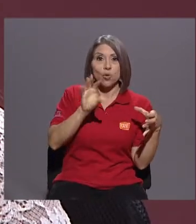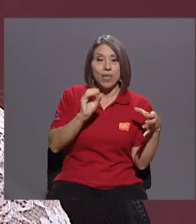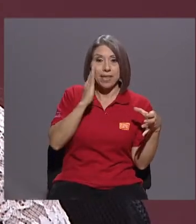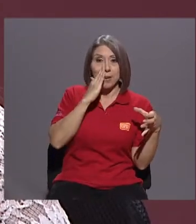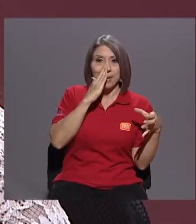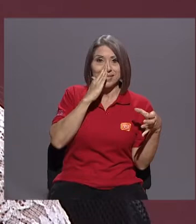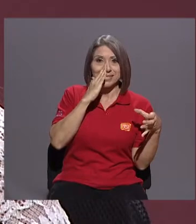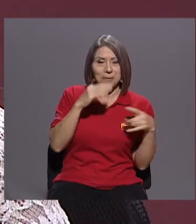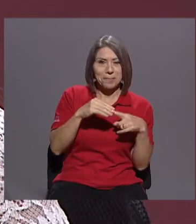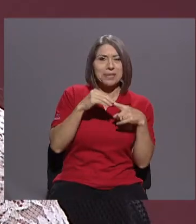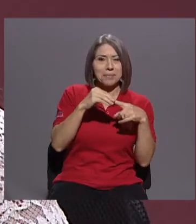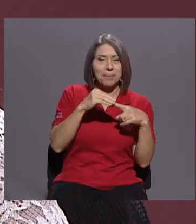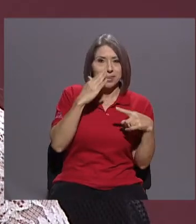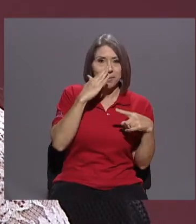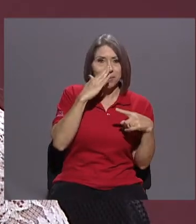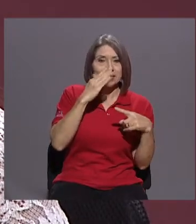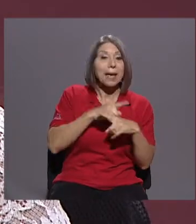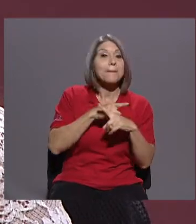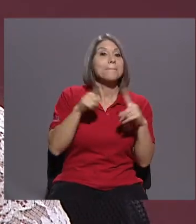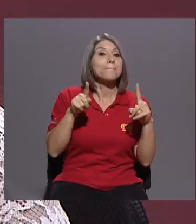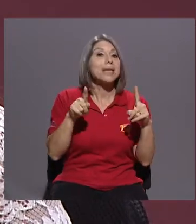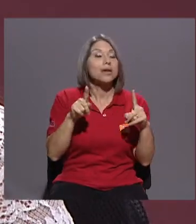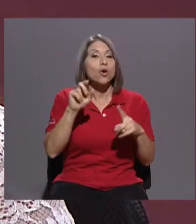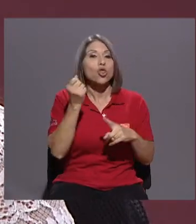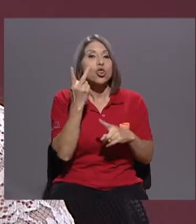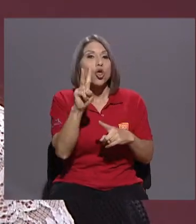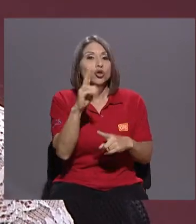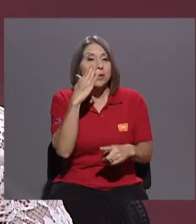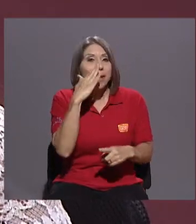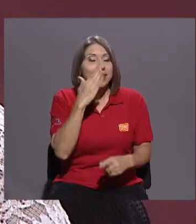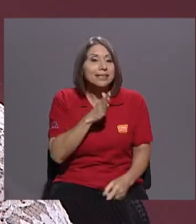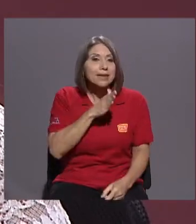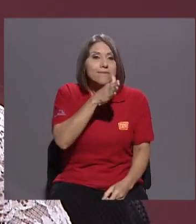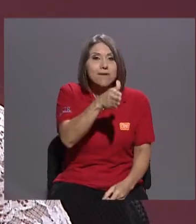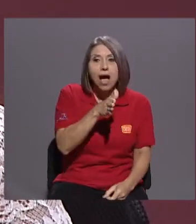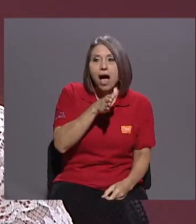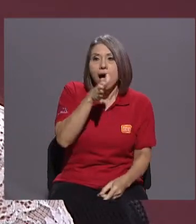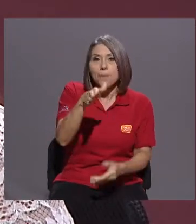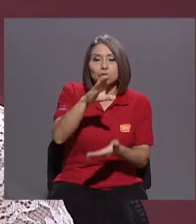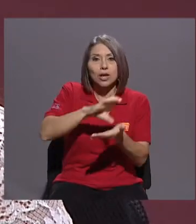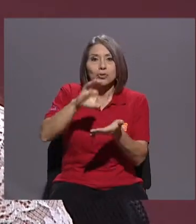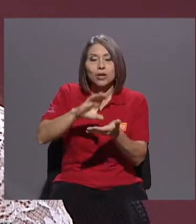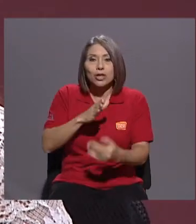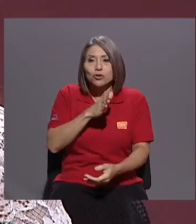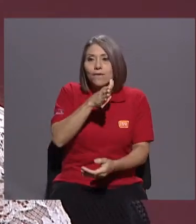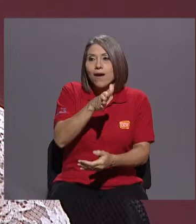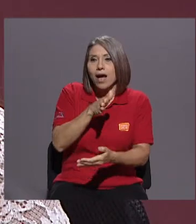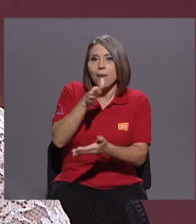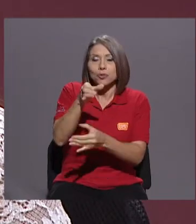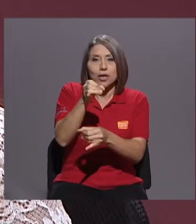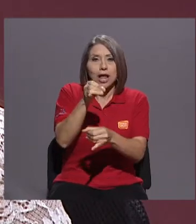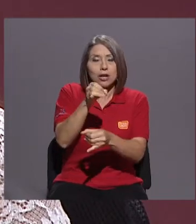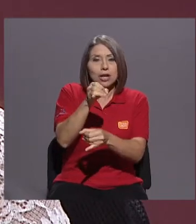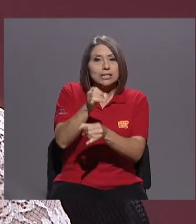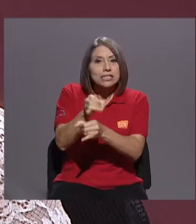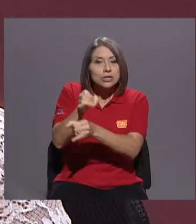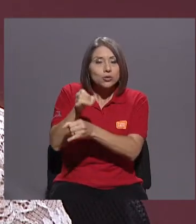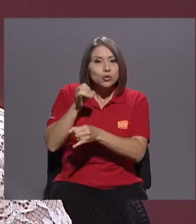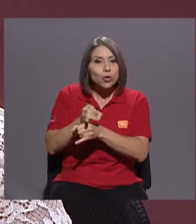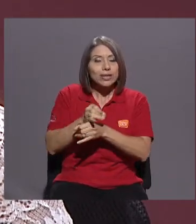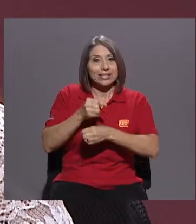mamás Pero además Somos 12 madres Que vamos A los colegios Vamos a las instituciones Trabajamos La parte de